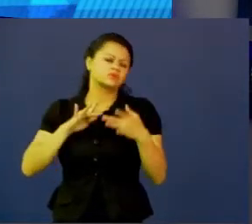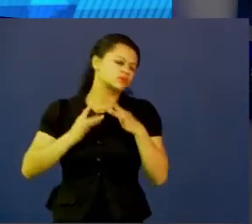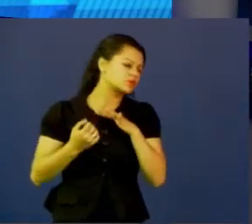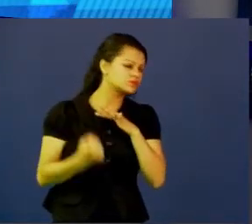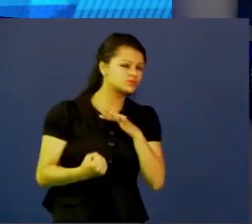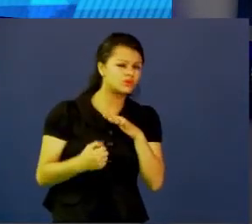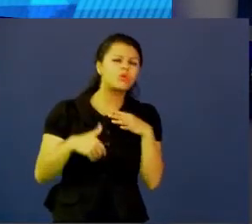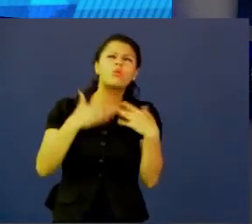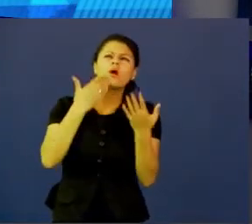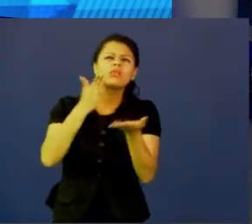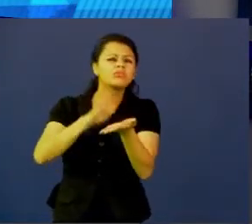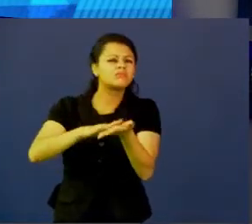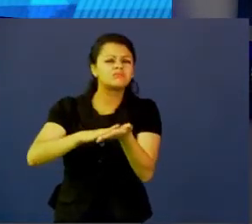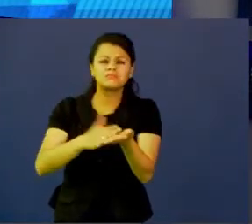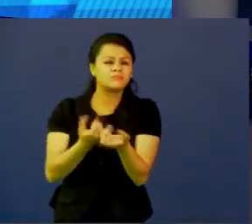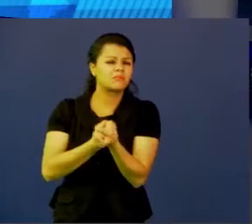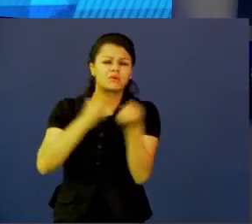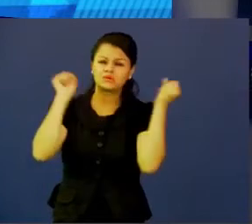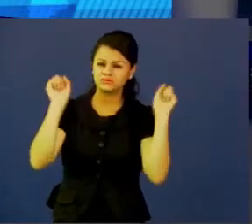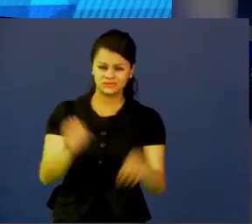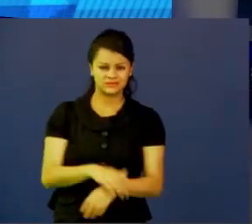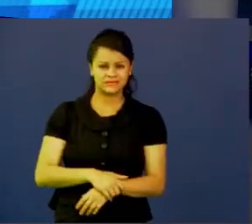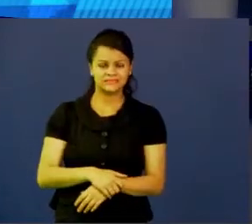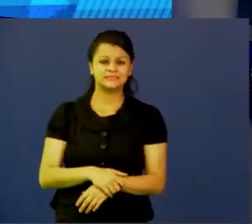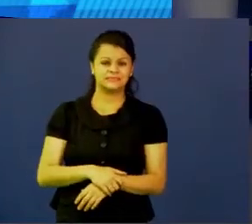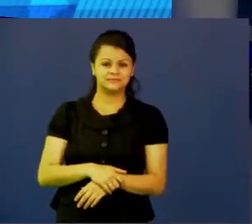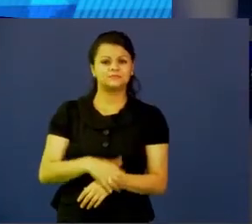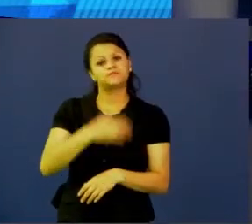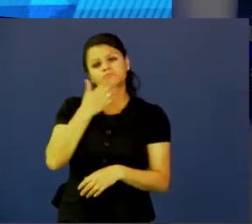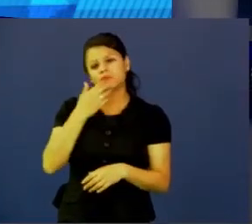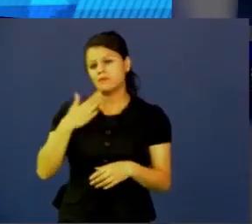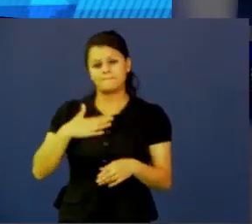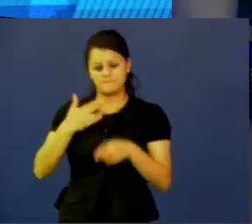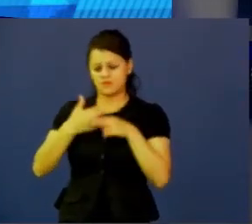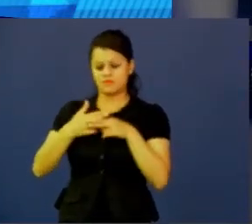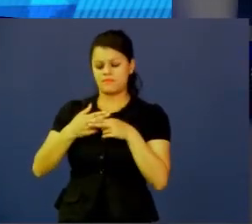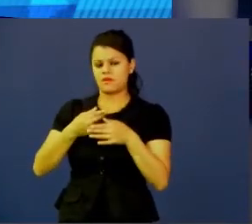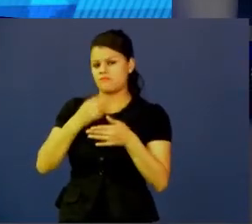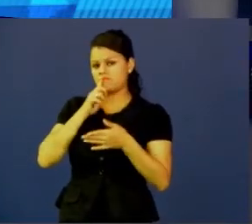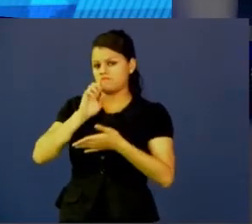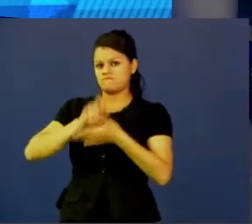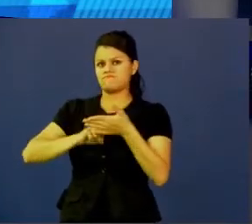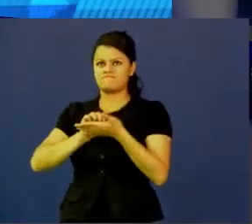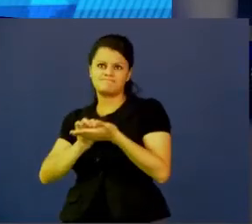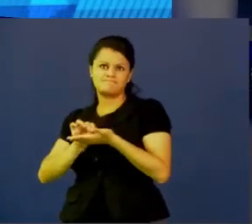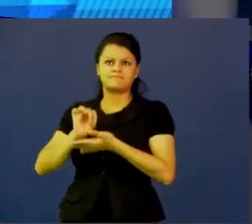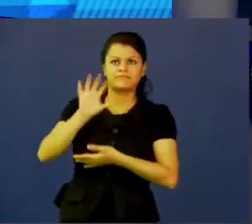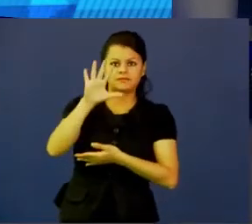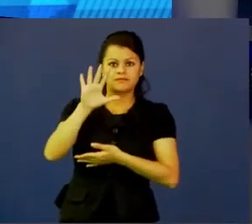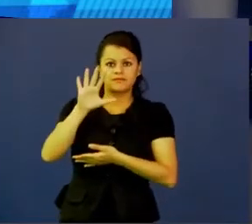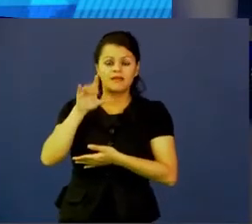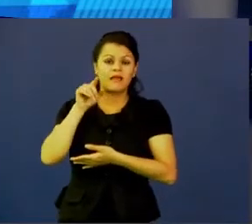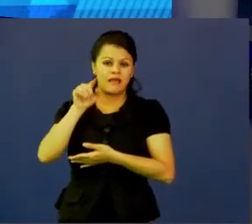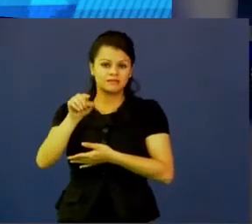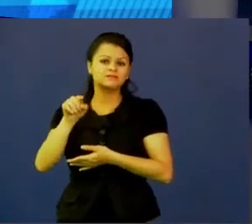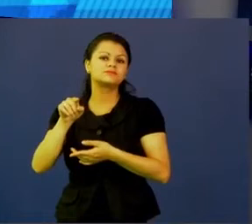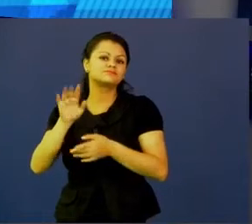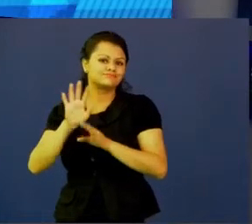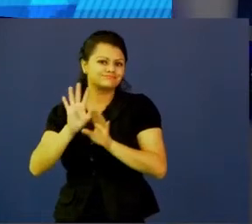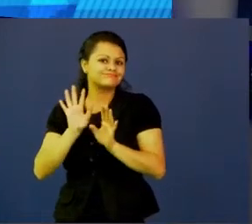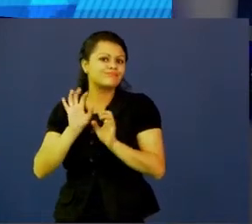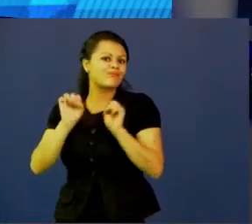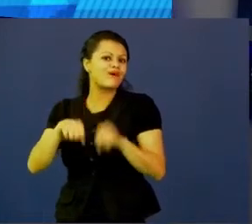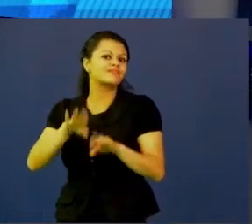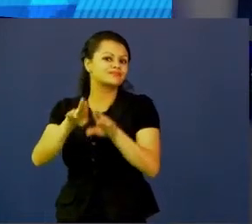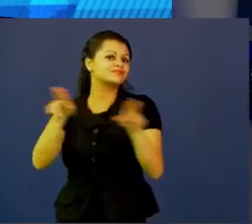víctimas. Es anónimo, puede ser anónimo, que ese es otro de los elementos que solamente sucede en el